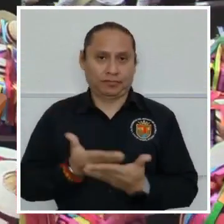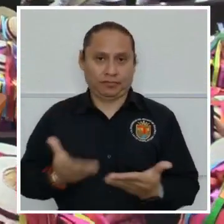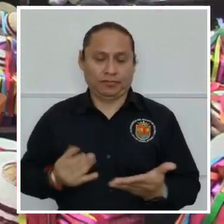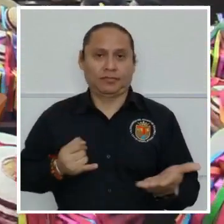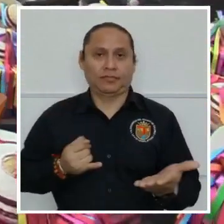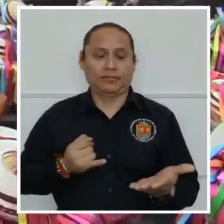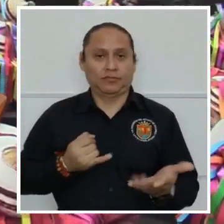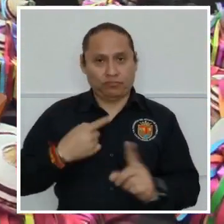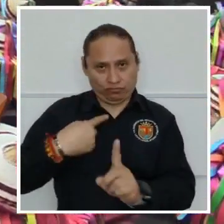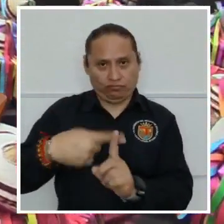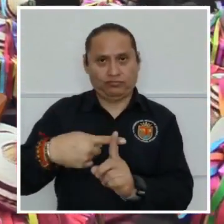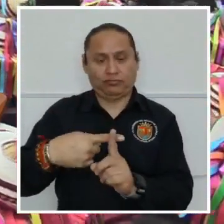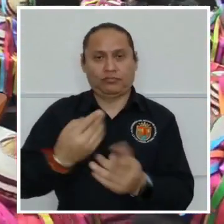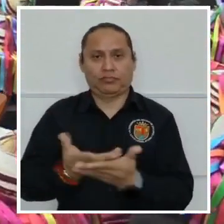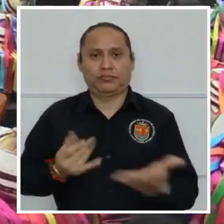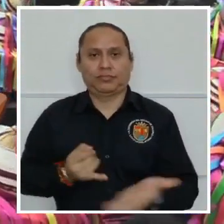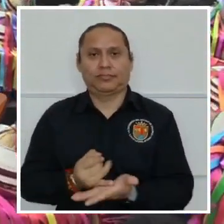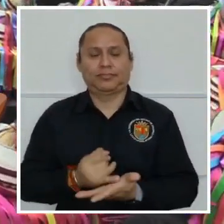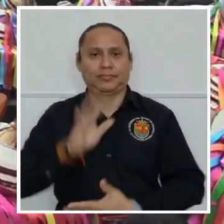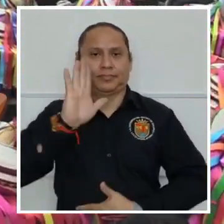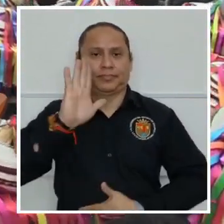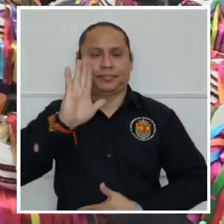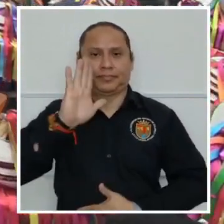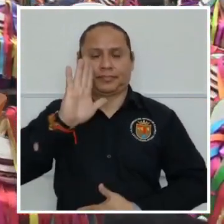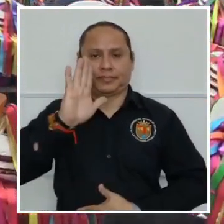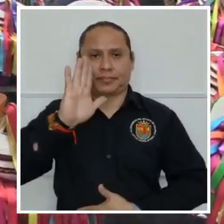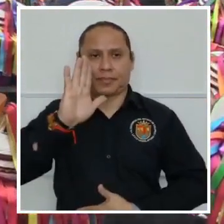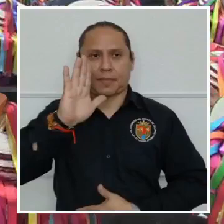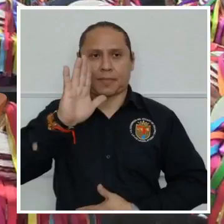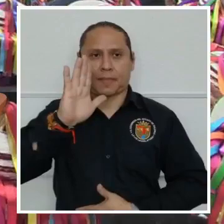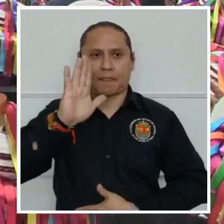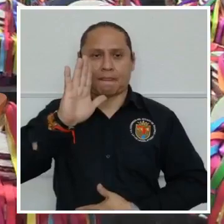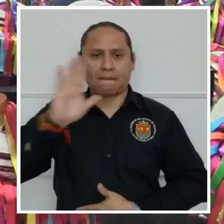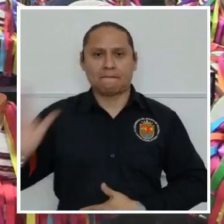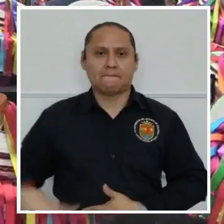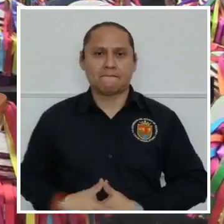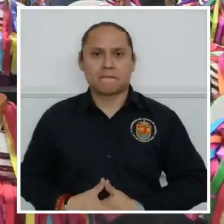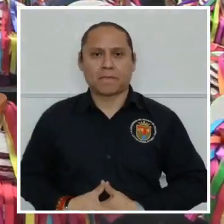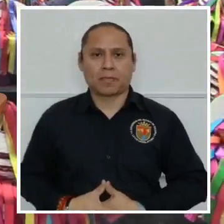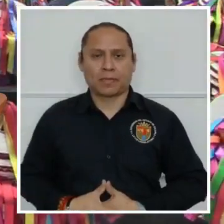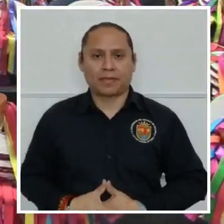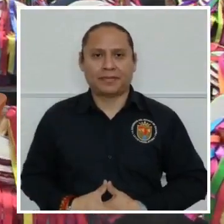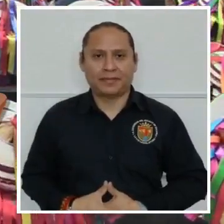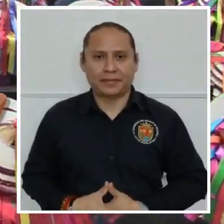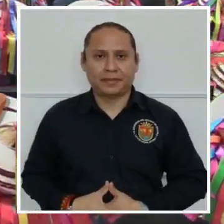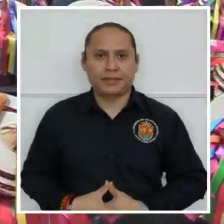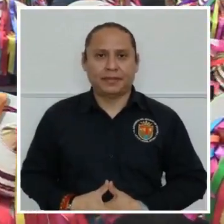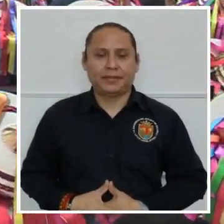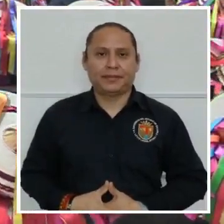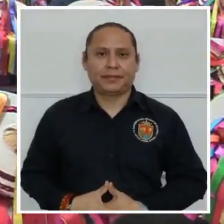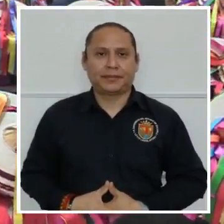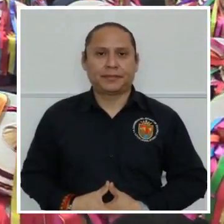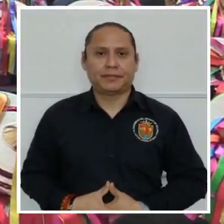que estén por la afirmativa, sírvanse a manifestarlo levantando la mano.